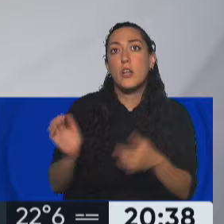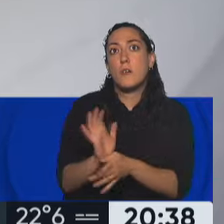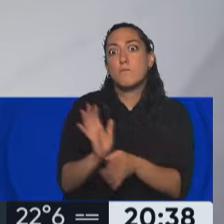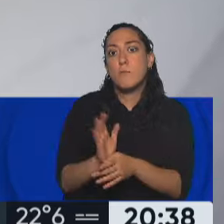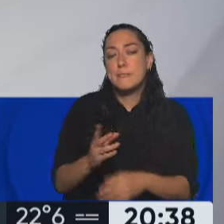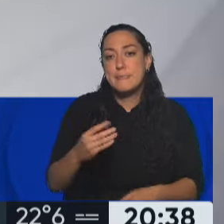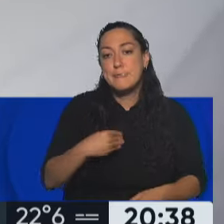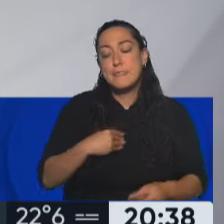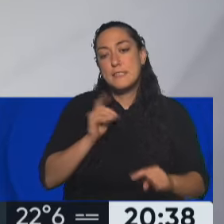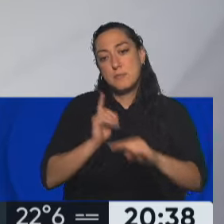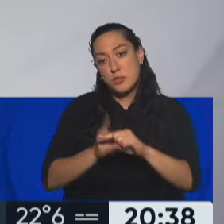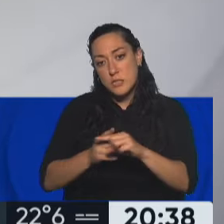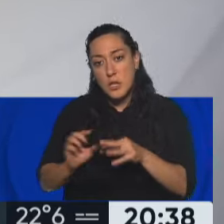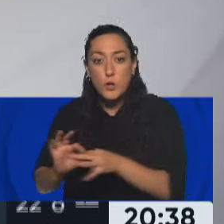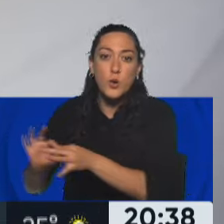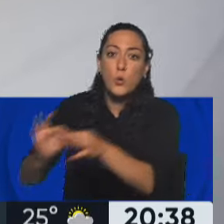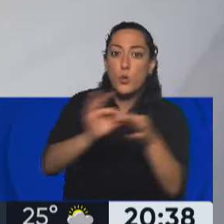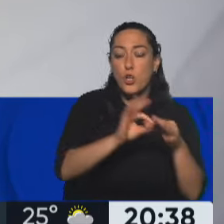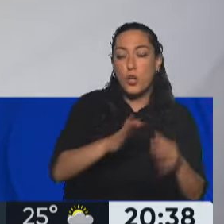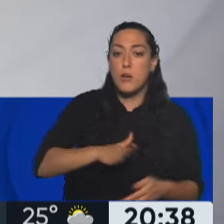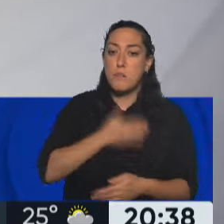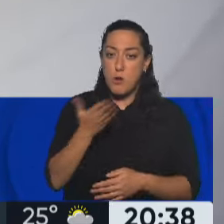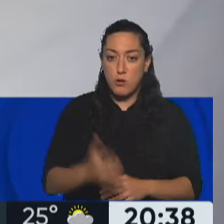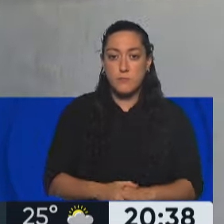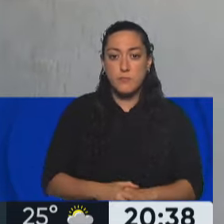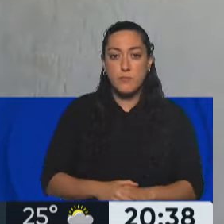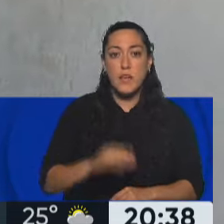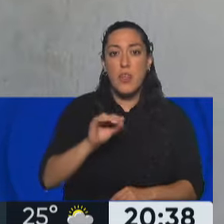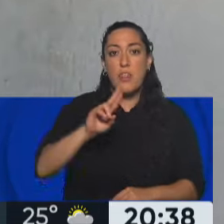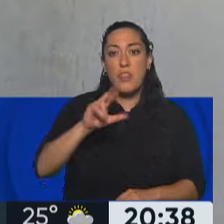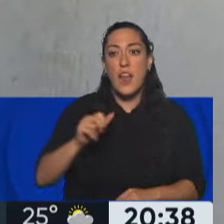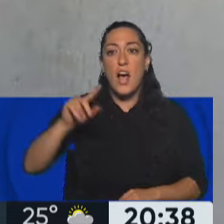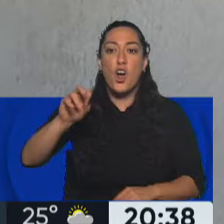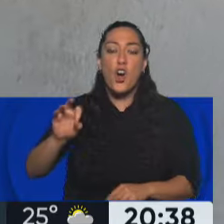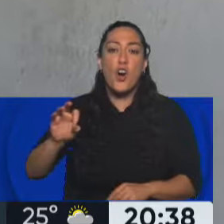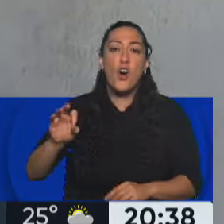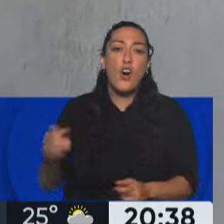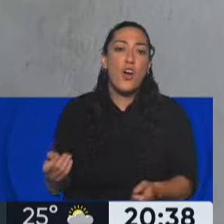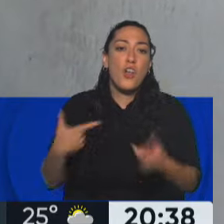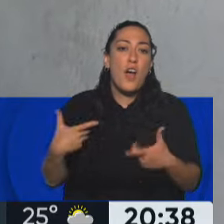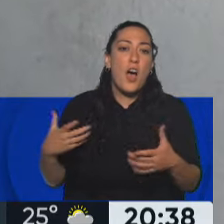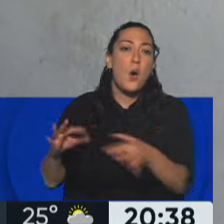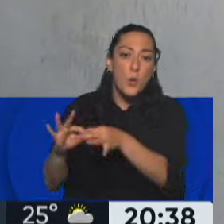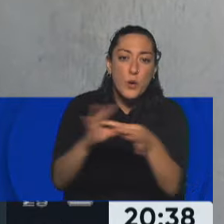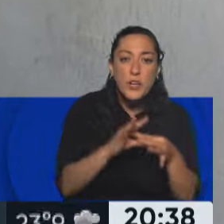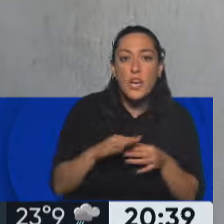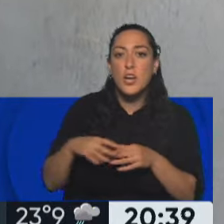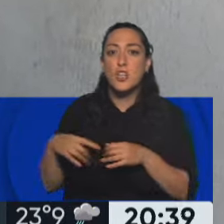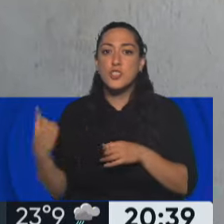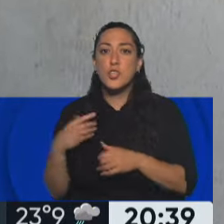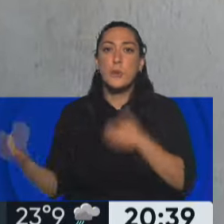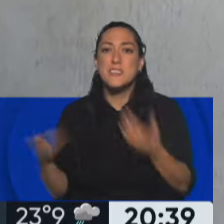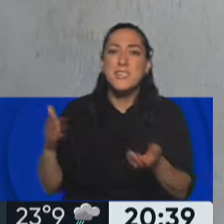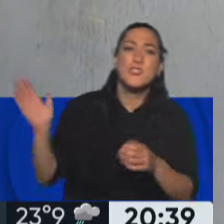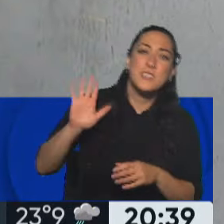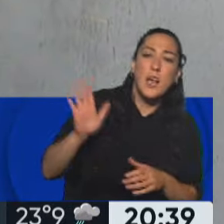de esperanza, unión y amor. Draco nos unió, no somos unos vecinos que no nos saludamos ni nada, es